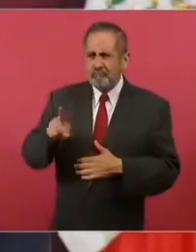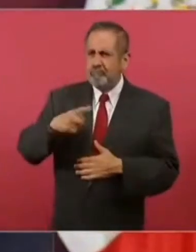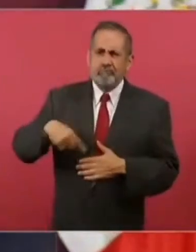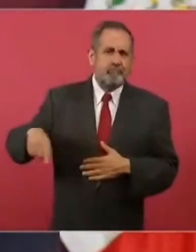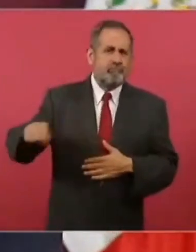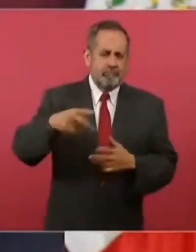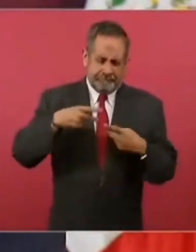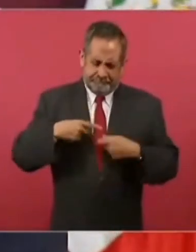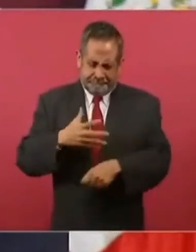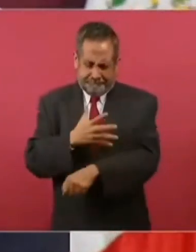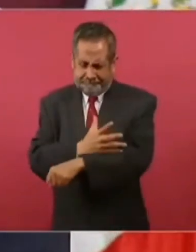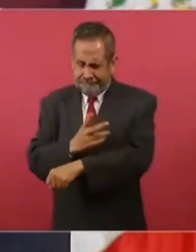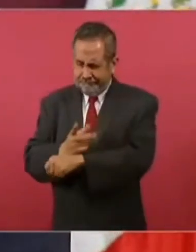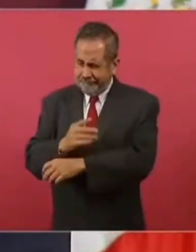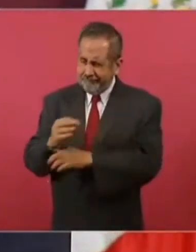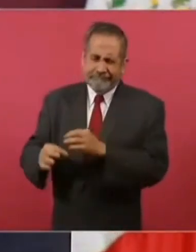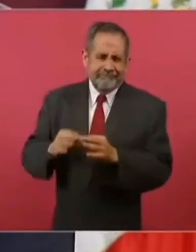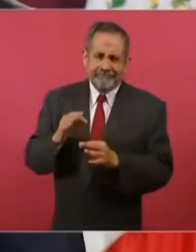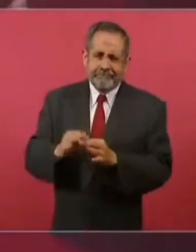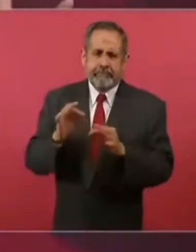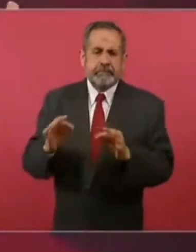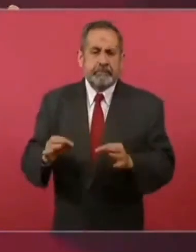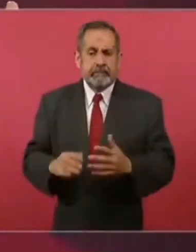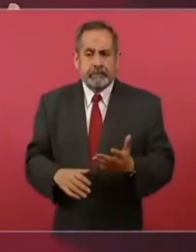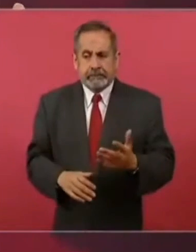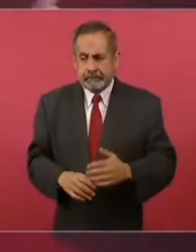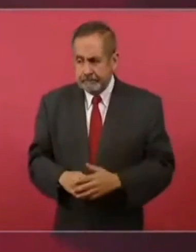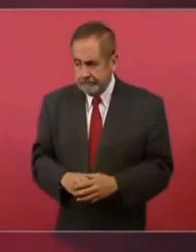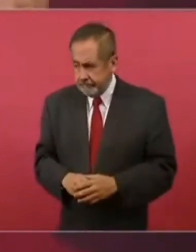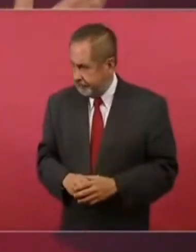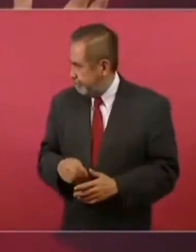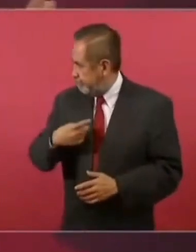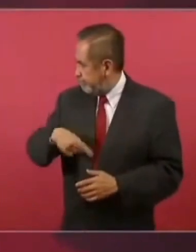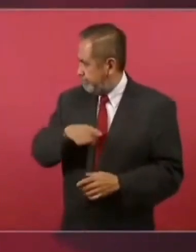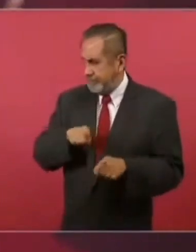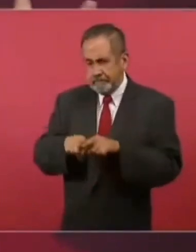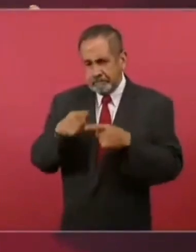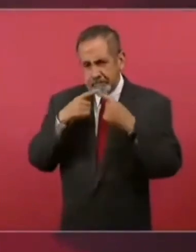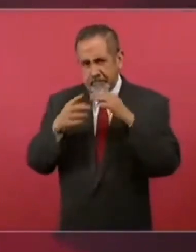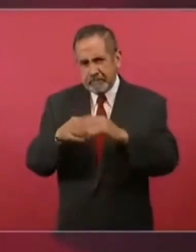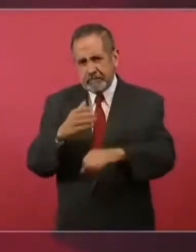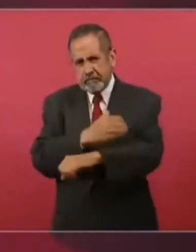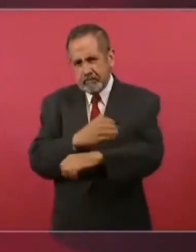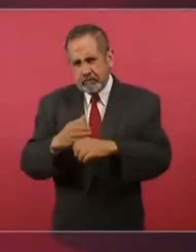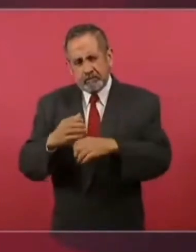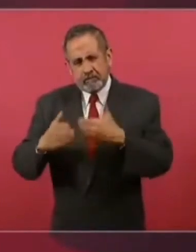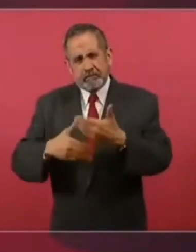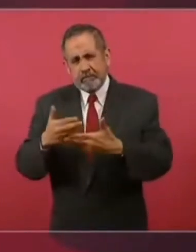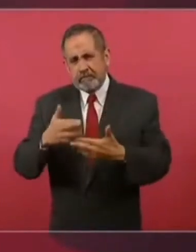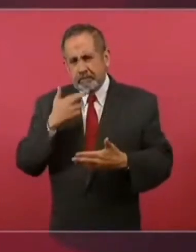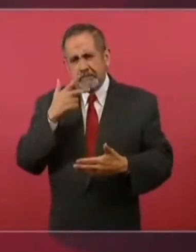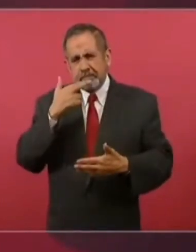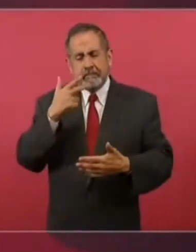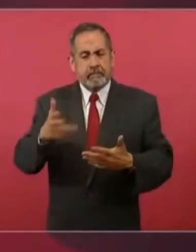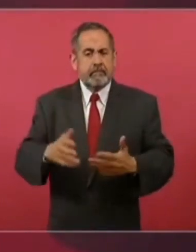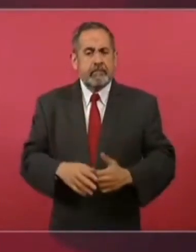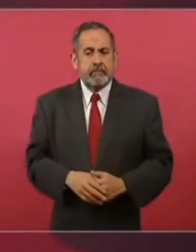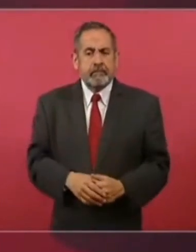de su pueblo Entonces tenemos cosas extraordinarias bueno